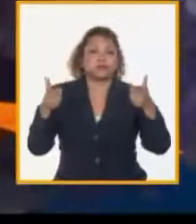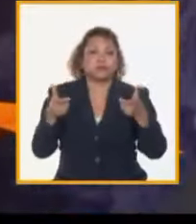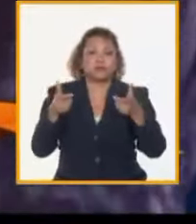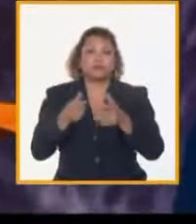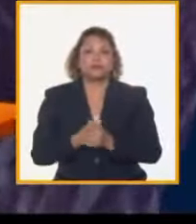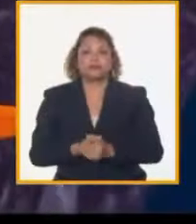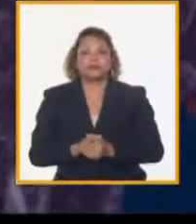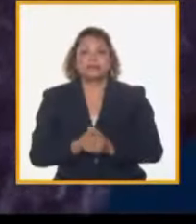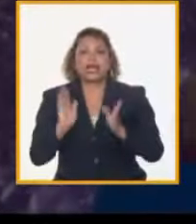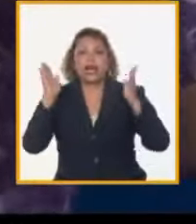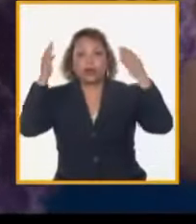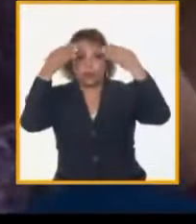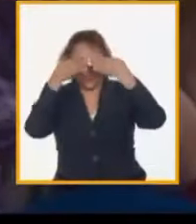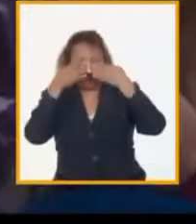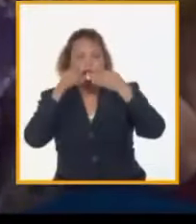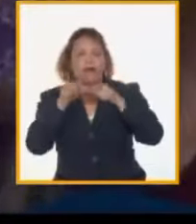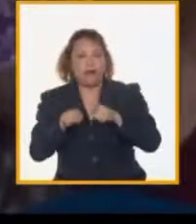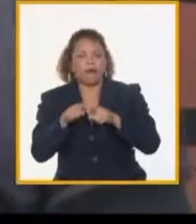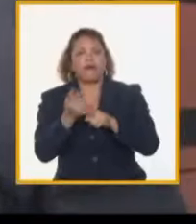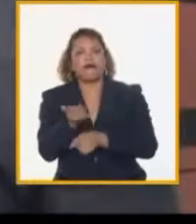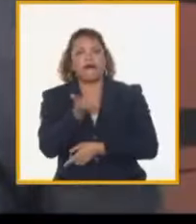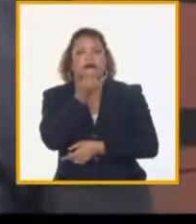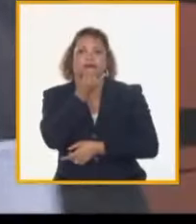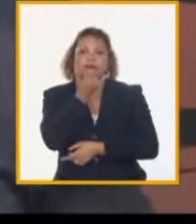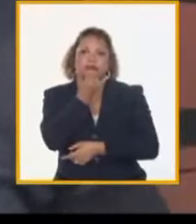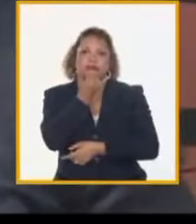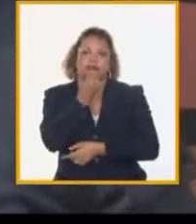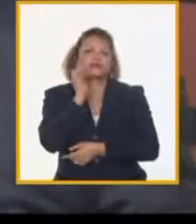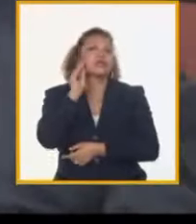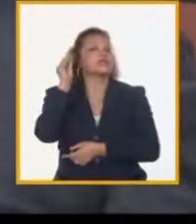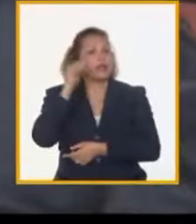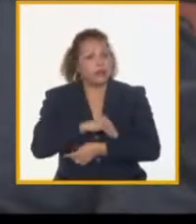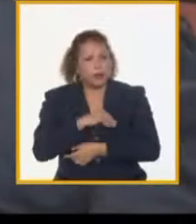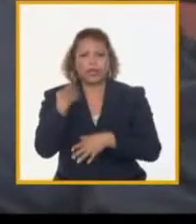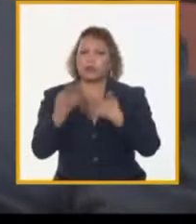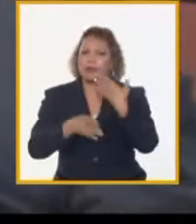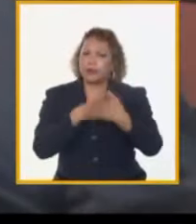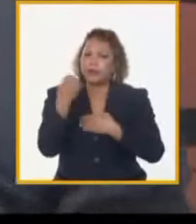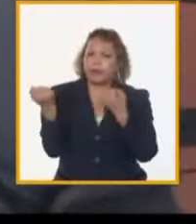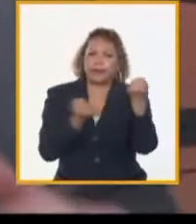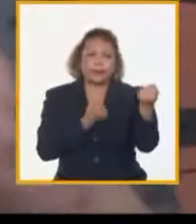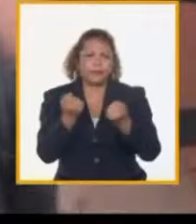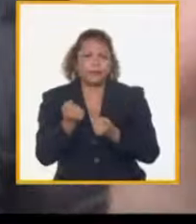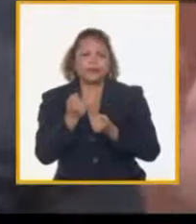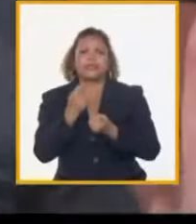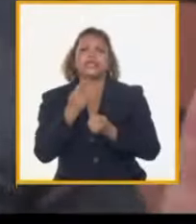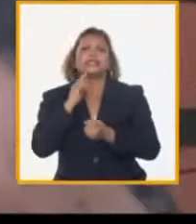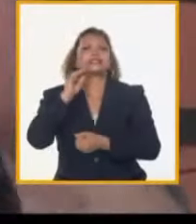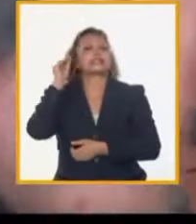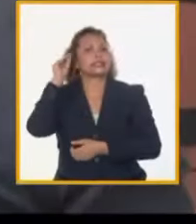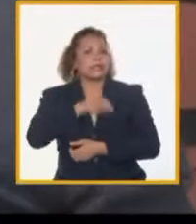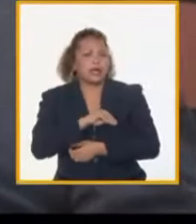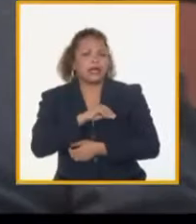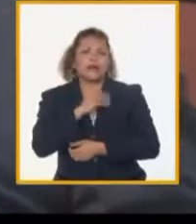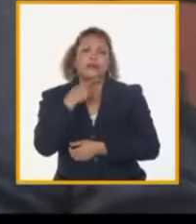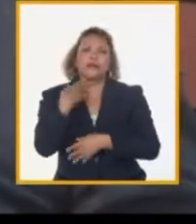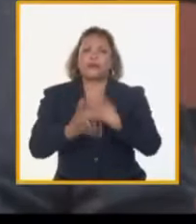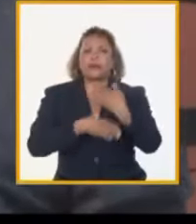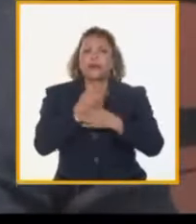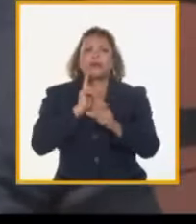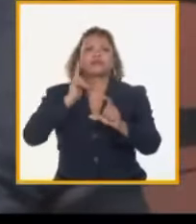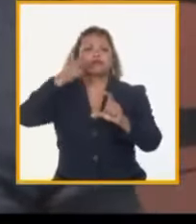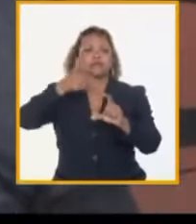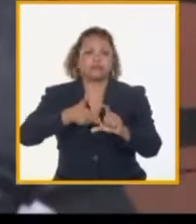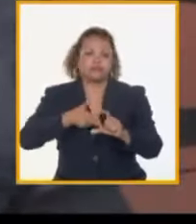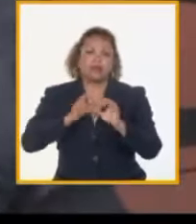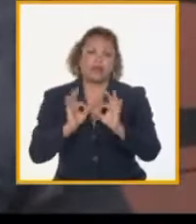espectro autista. Sabemos que hay afectaciones, sabemos que hay dificultades con el combustible, y en fin, hay muchas dificultades,